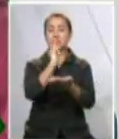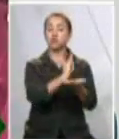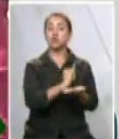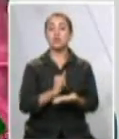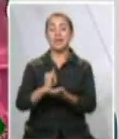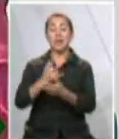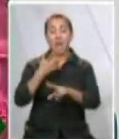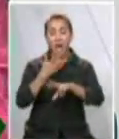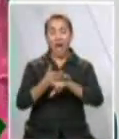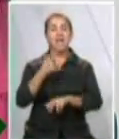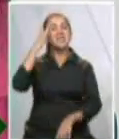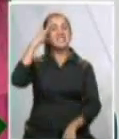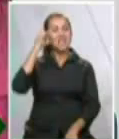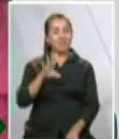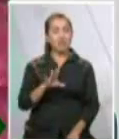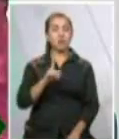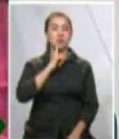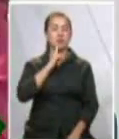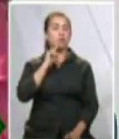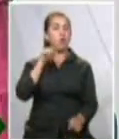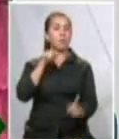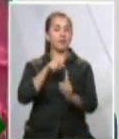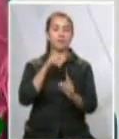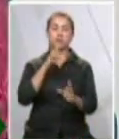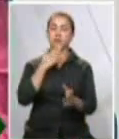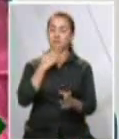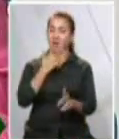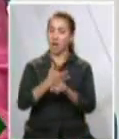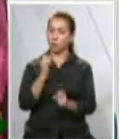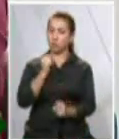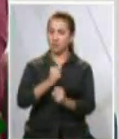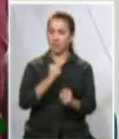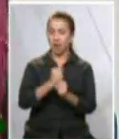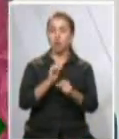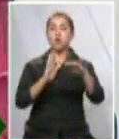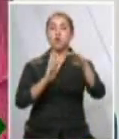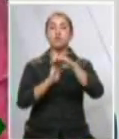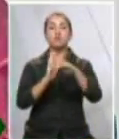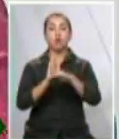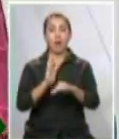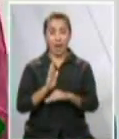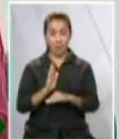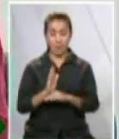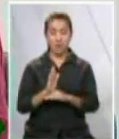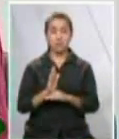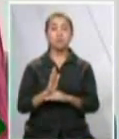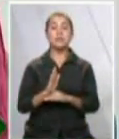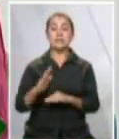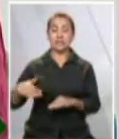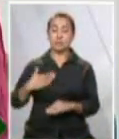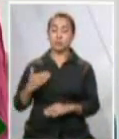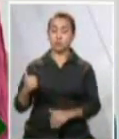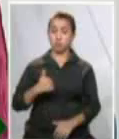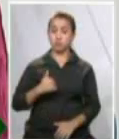institucionalidad existe, que sabemos que tenemos una meta, un trabajo, un programa a seguir, evidentemente que eso va a ayudar